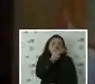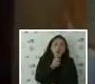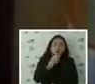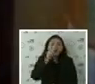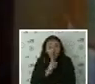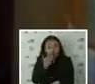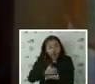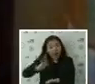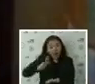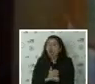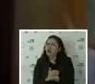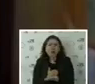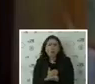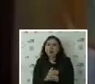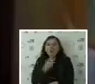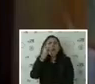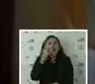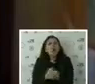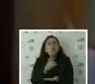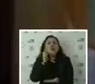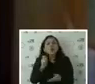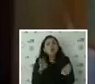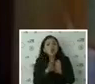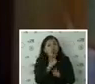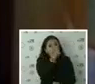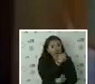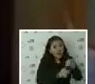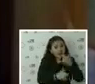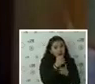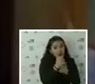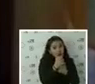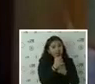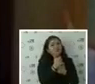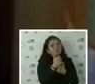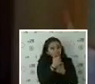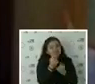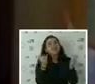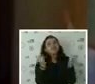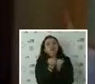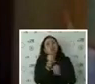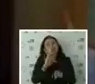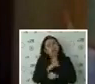hombre-mujer, ya no solo en el ámbito económico, ¿sí?